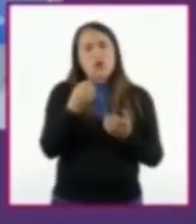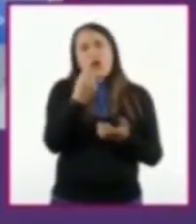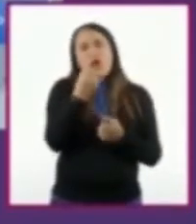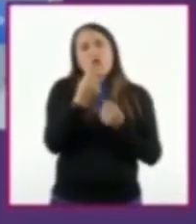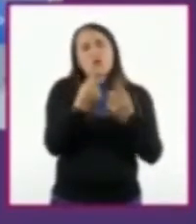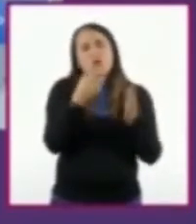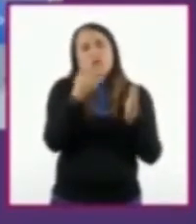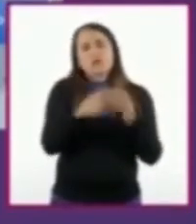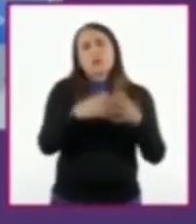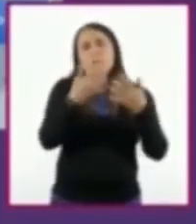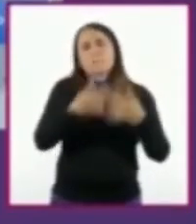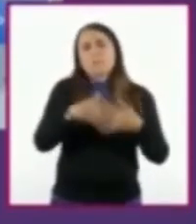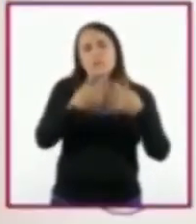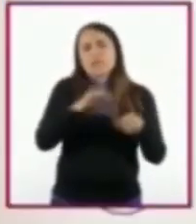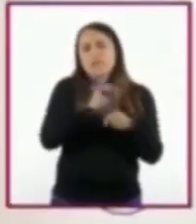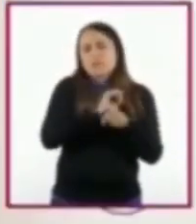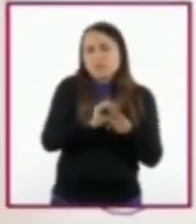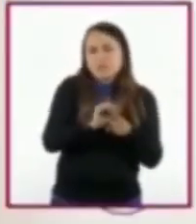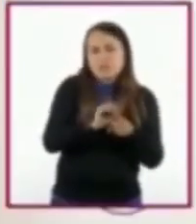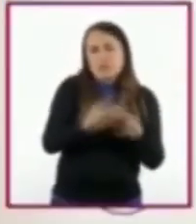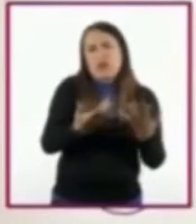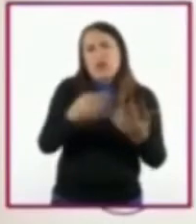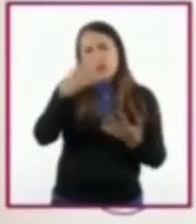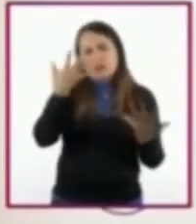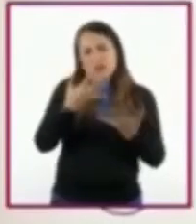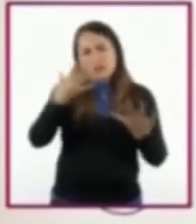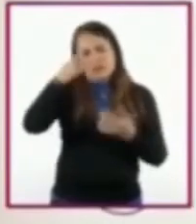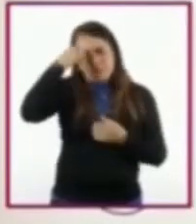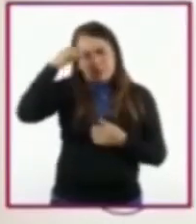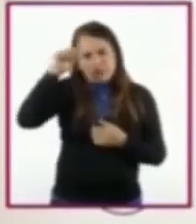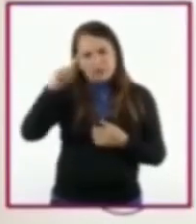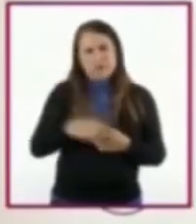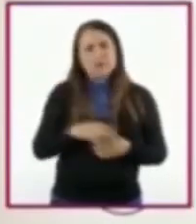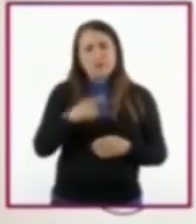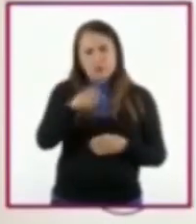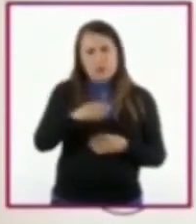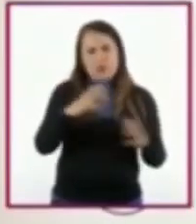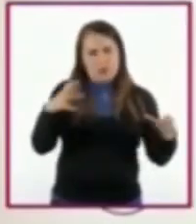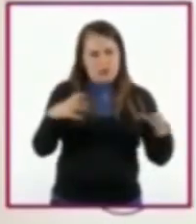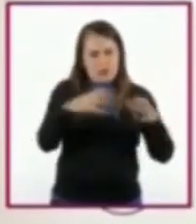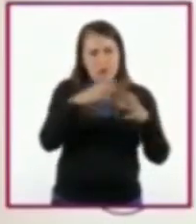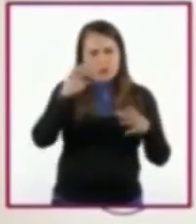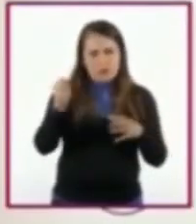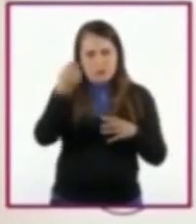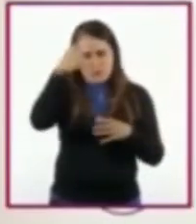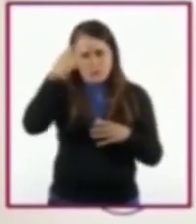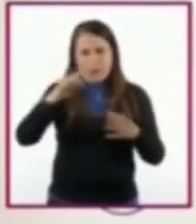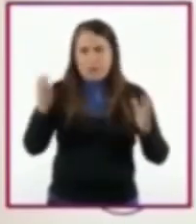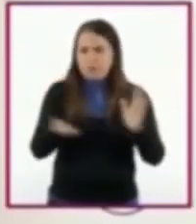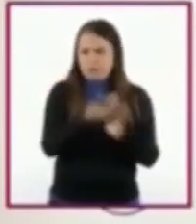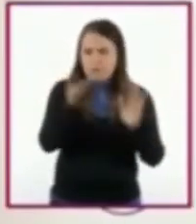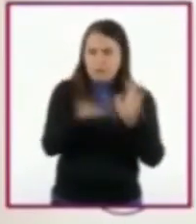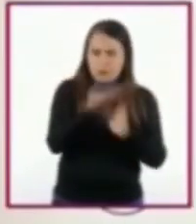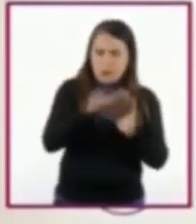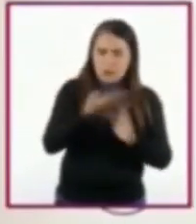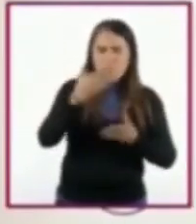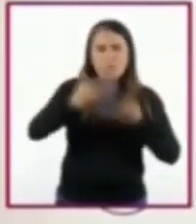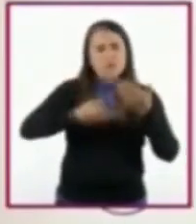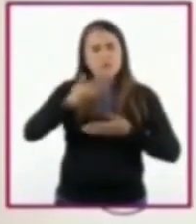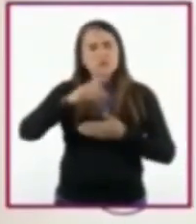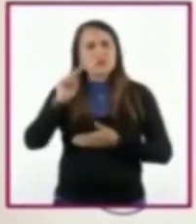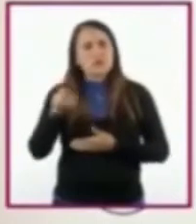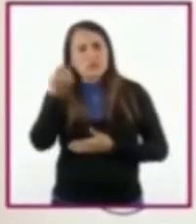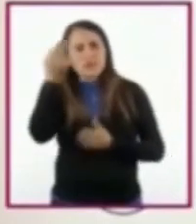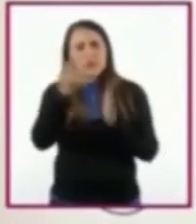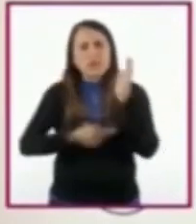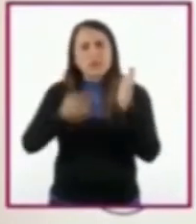proporcionan una ventaja mecánica. En el campo tecnológico de la construcción, los procesos técnicos, las herramientas, las